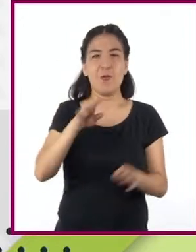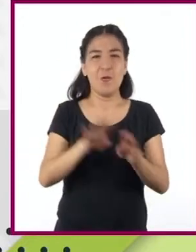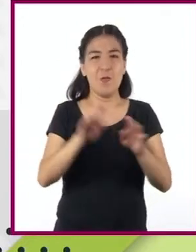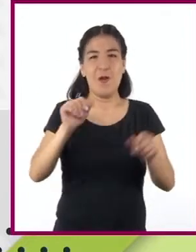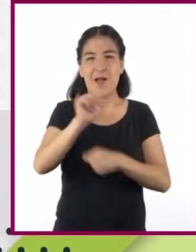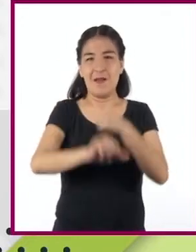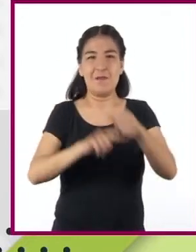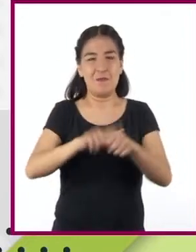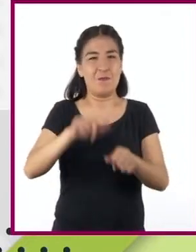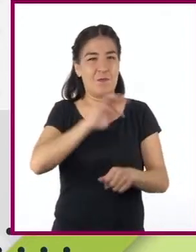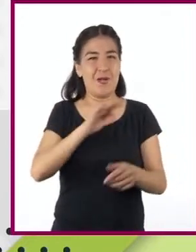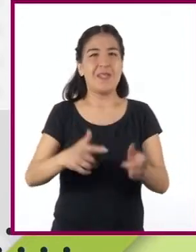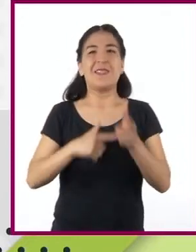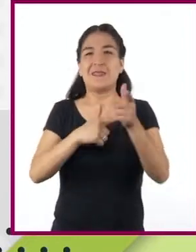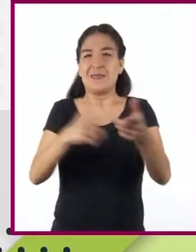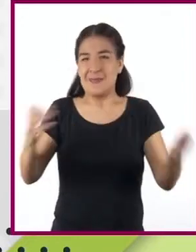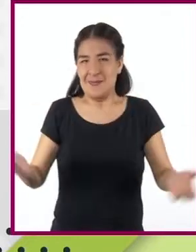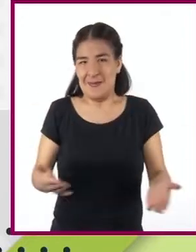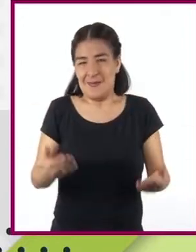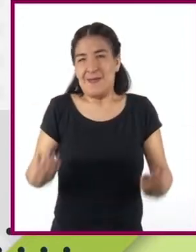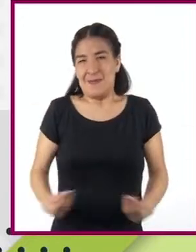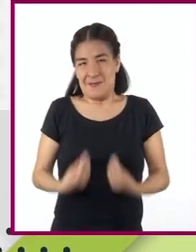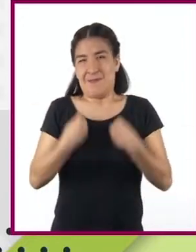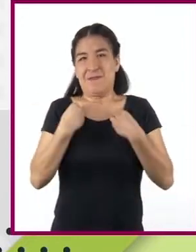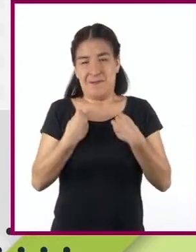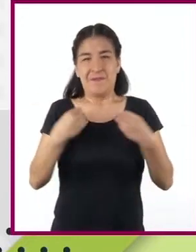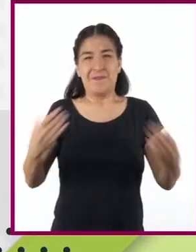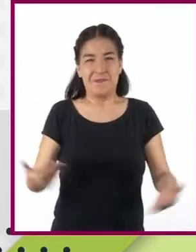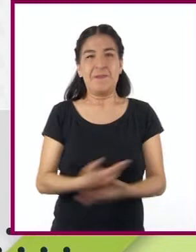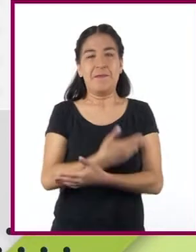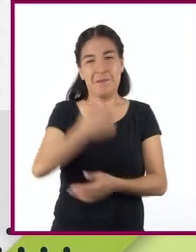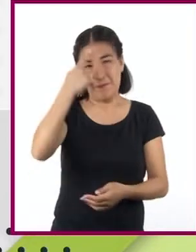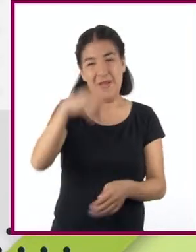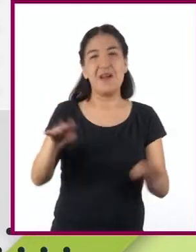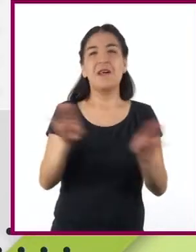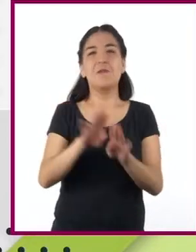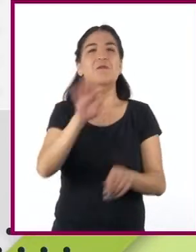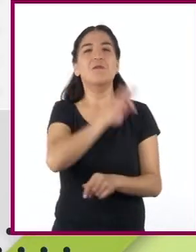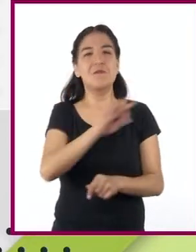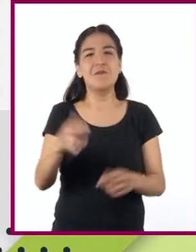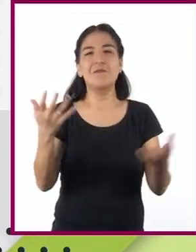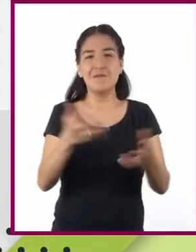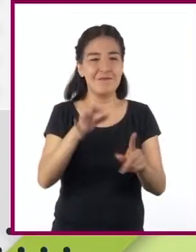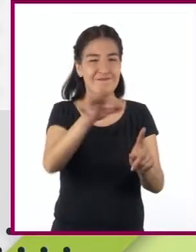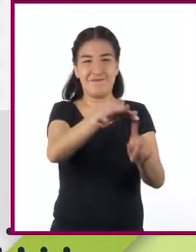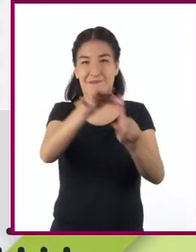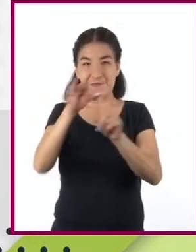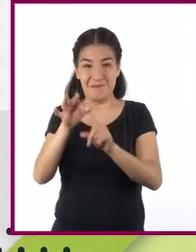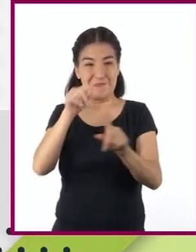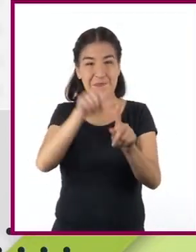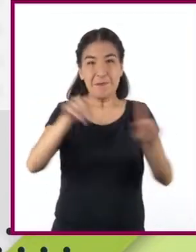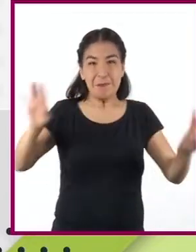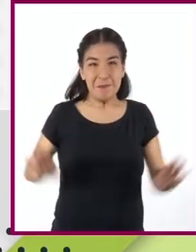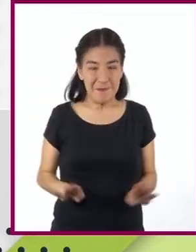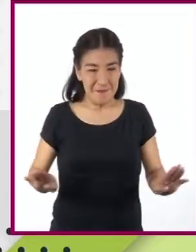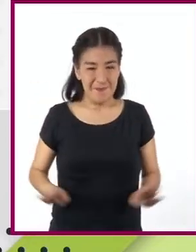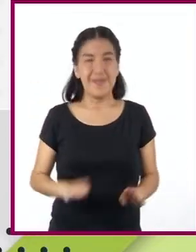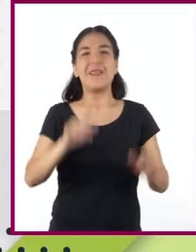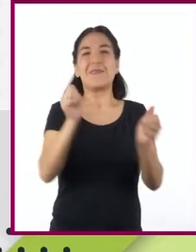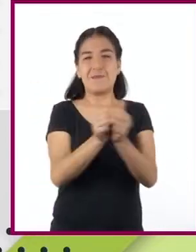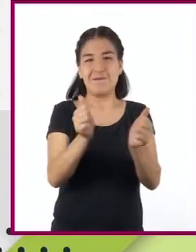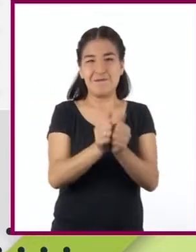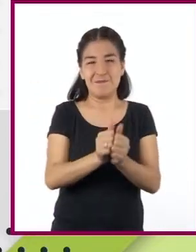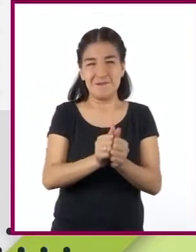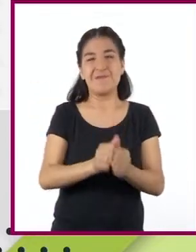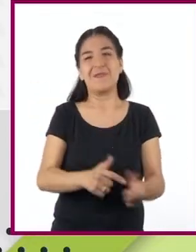sobresalir. Esto favorece que ese organismo tenga más posibilidades de encontrar pareja y tener